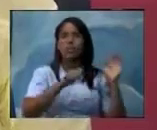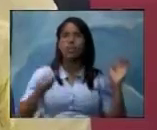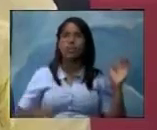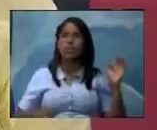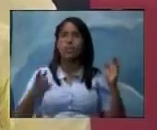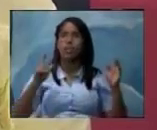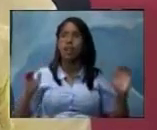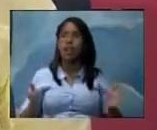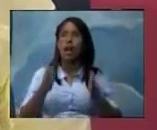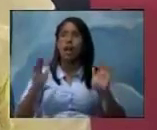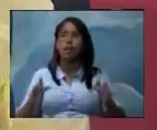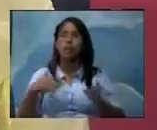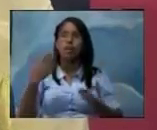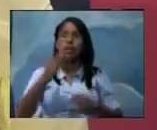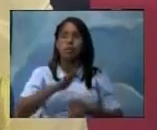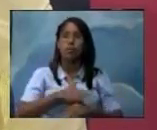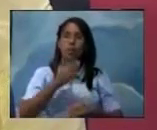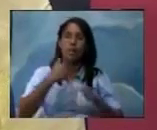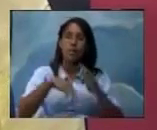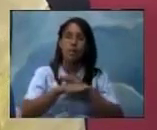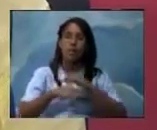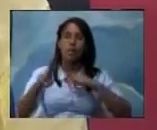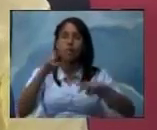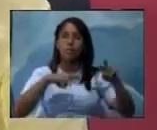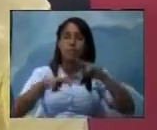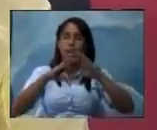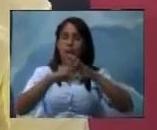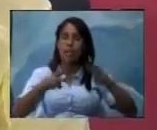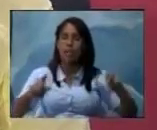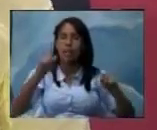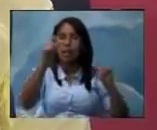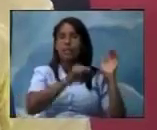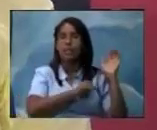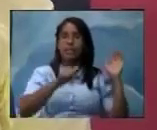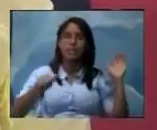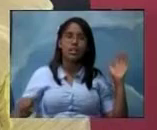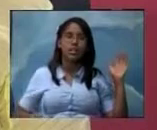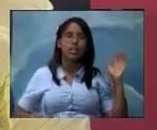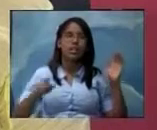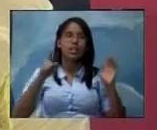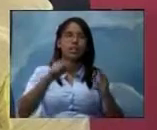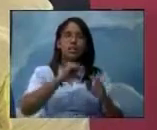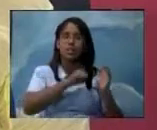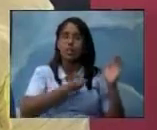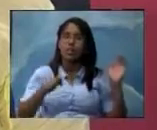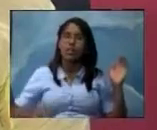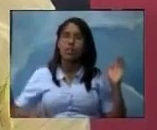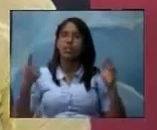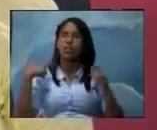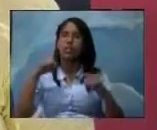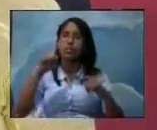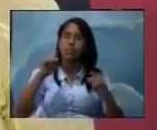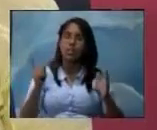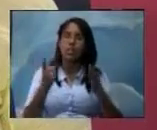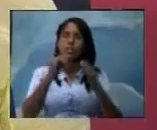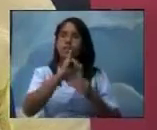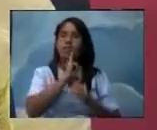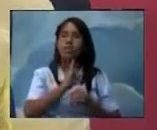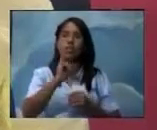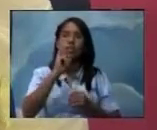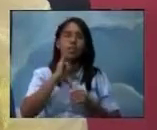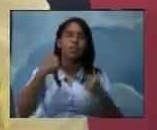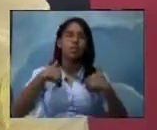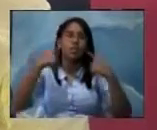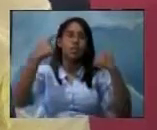Les animo a los que puedan, a que vayan y visiten en la tierra del Señor. El Señor tiene un primogénito que se llama Israel.